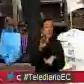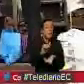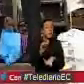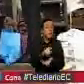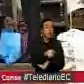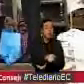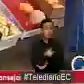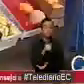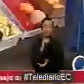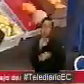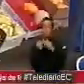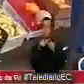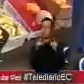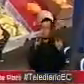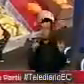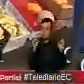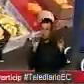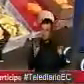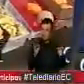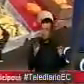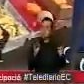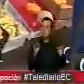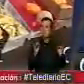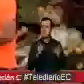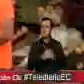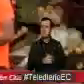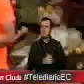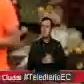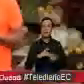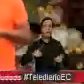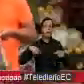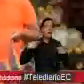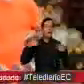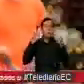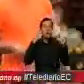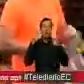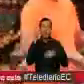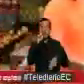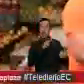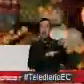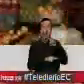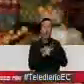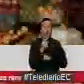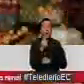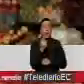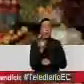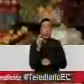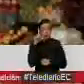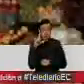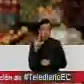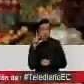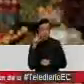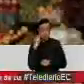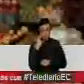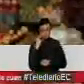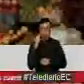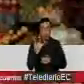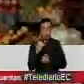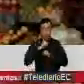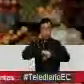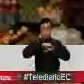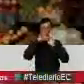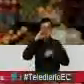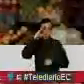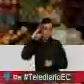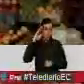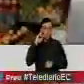se efectúan controles para evitar la especulación de precios. Todos los días se está controlando eso, es más, hoy en la madrugada estuvo el señor